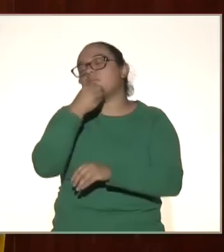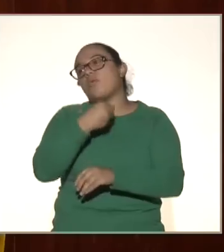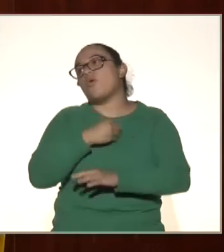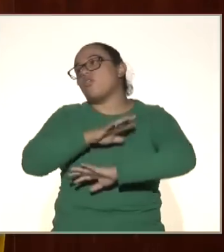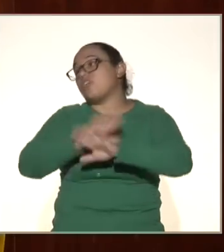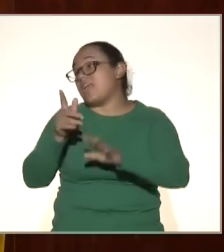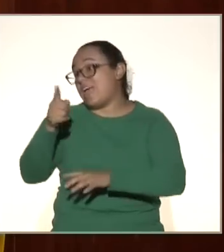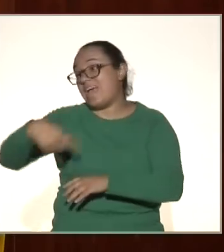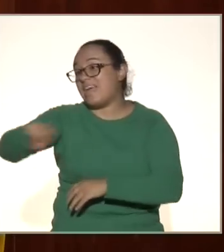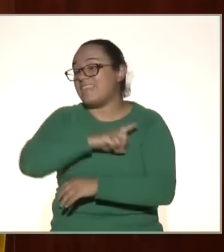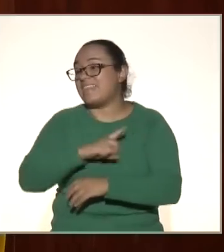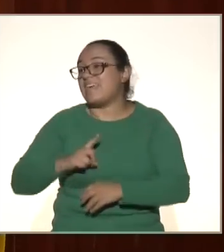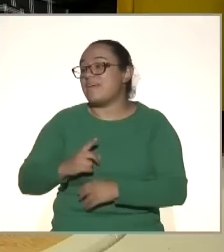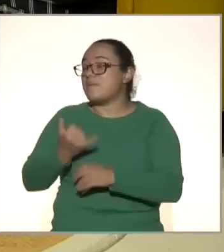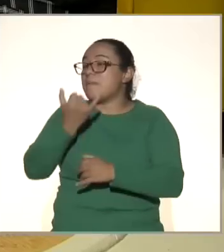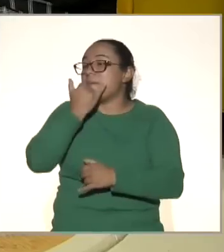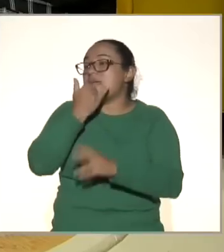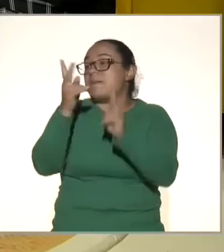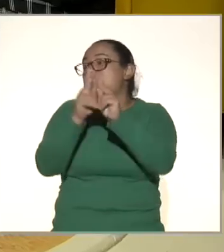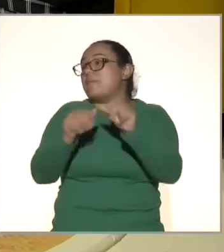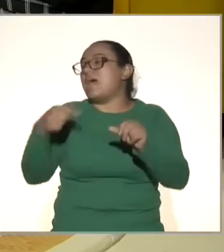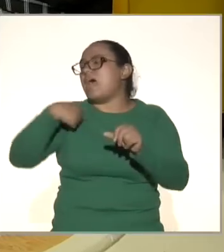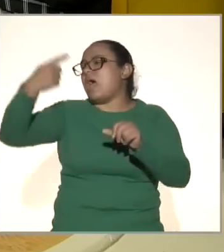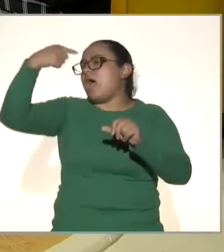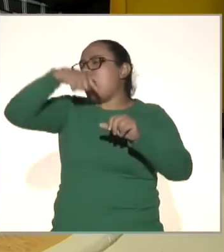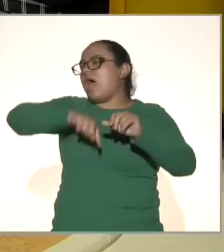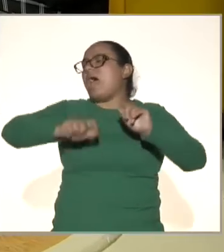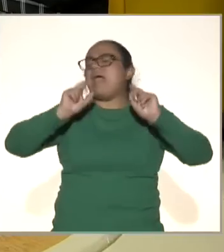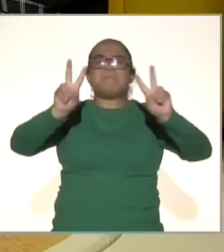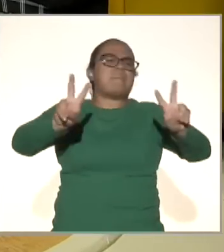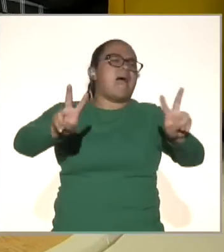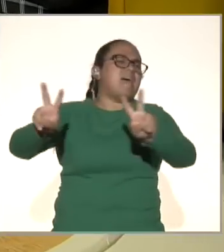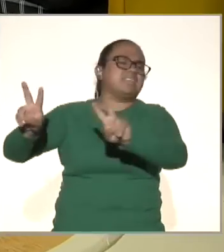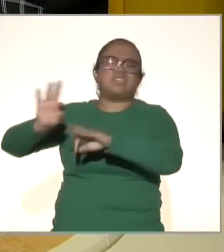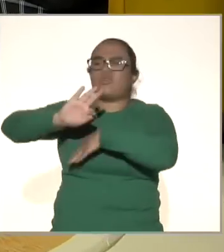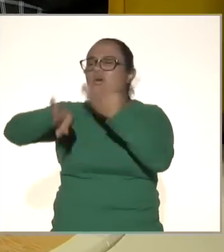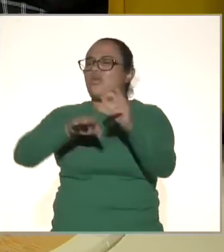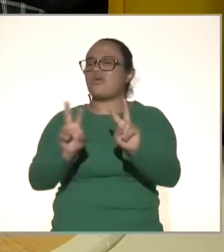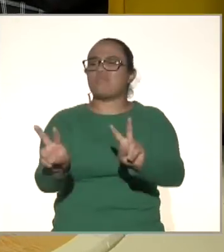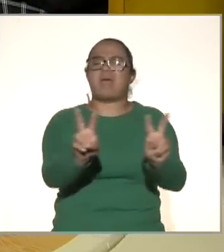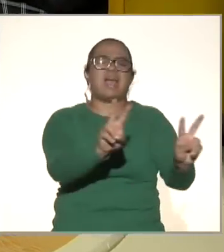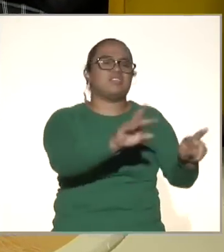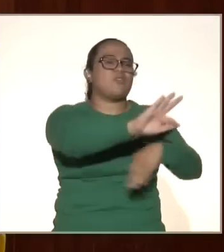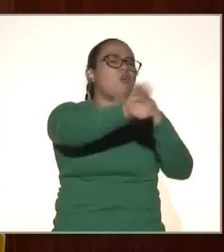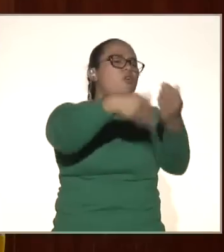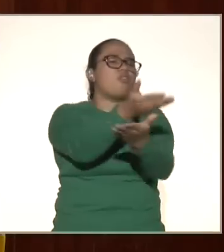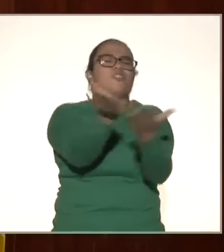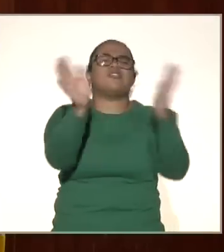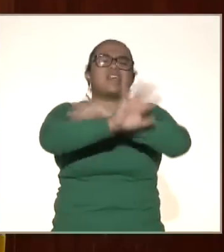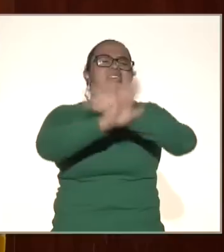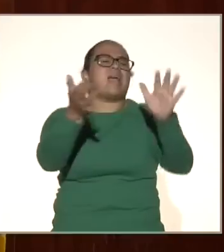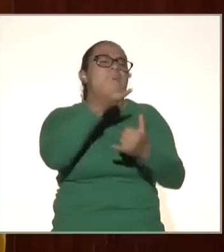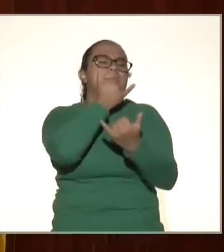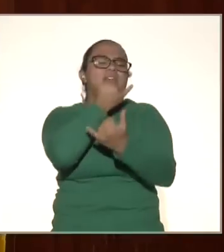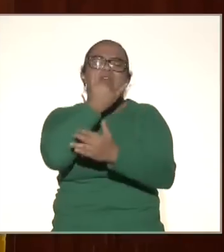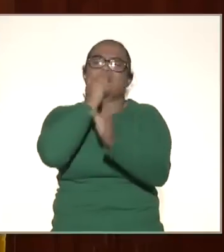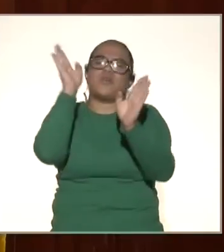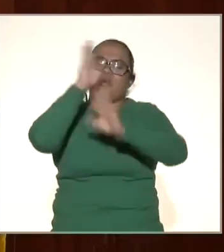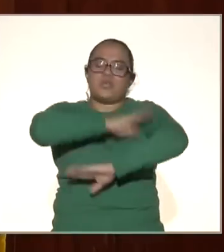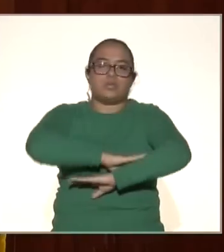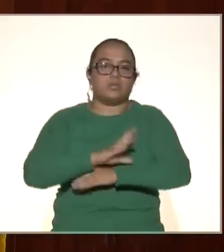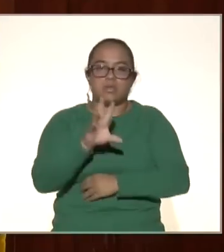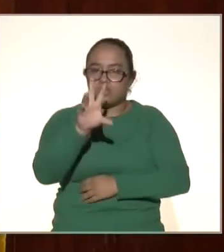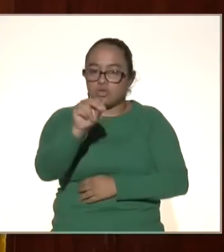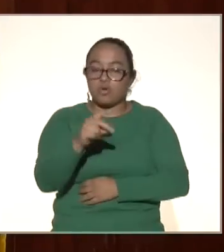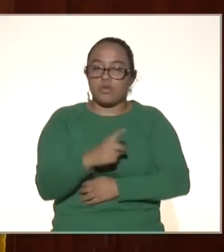perdonar y vamos a ser seres de luz. De las 3 a las 4. Amor y paz para todos. O sea, no, sí, perdonados todos. No me parece que sea así. El